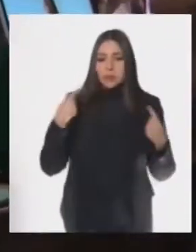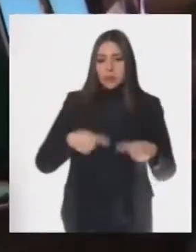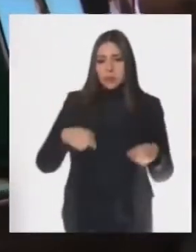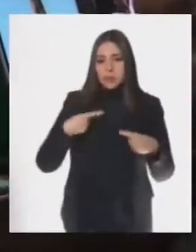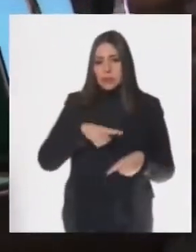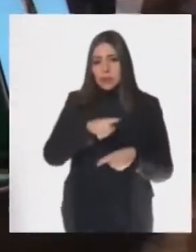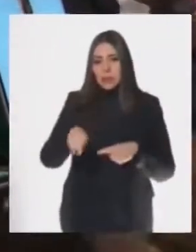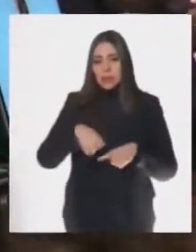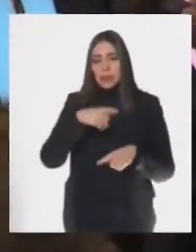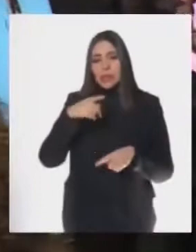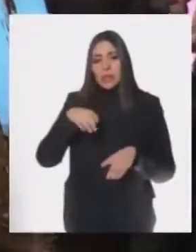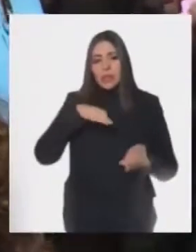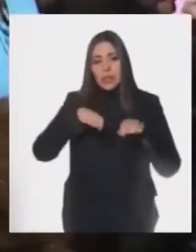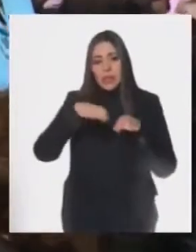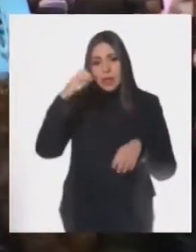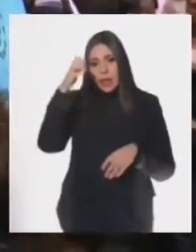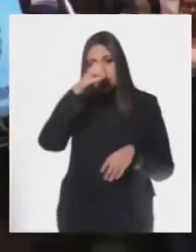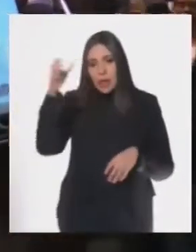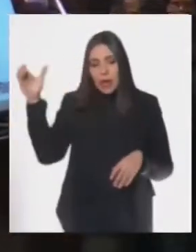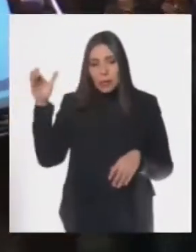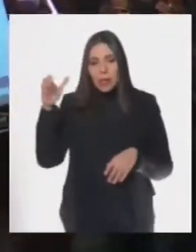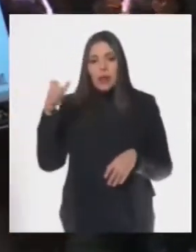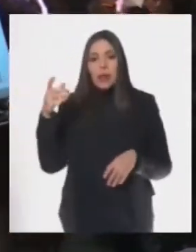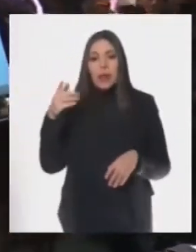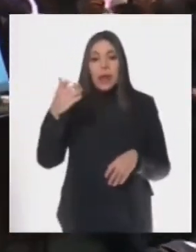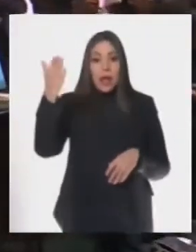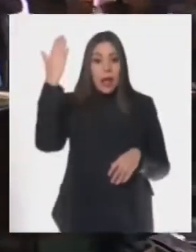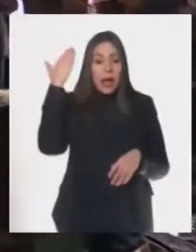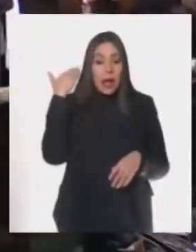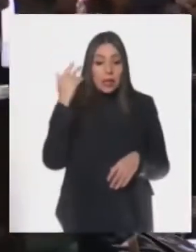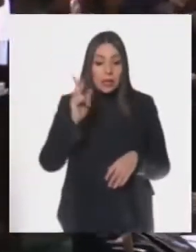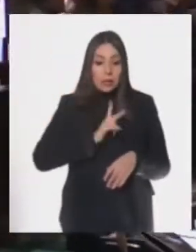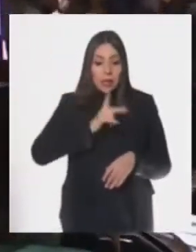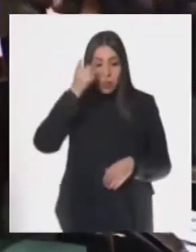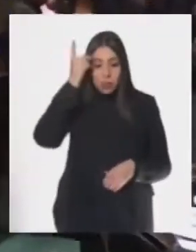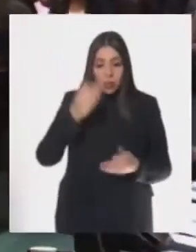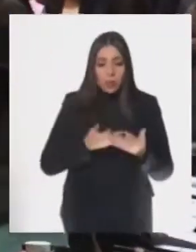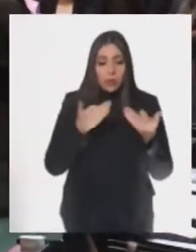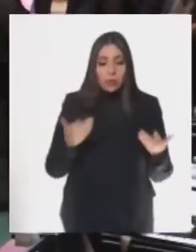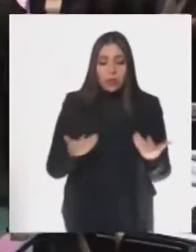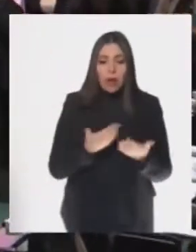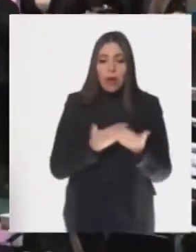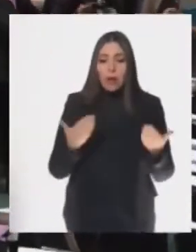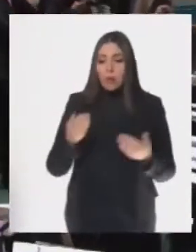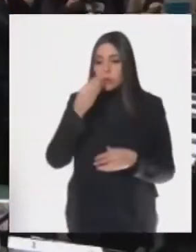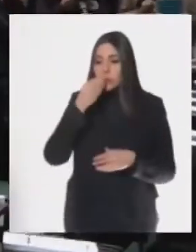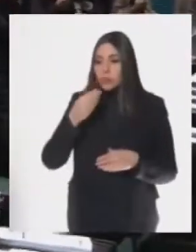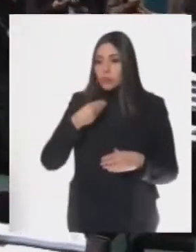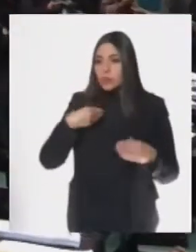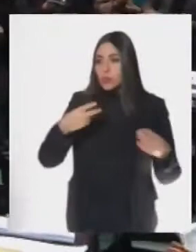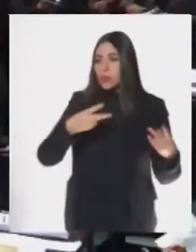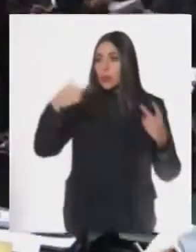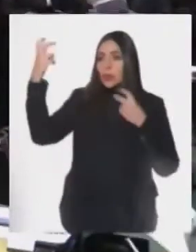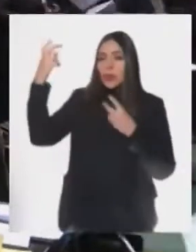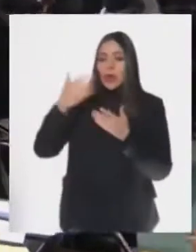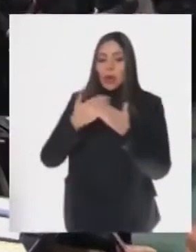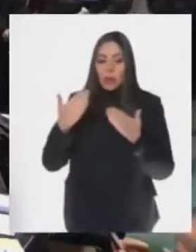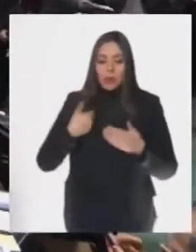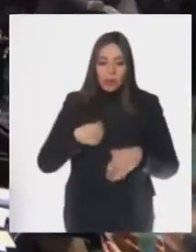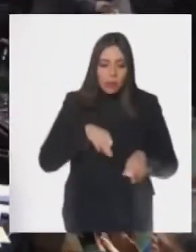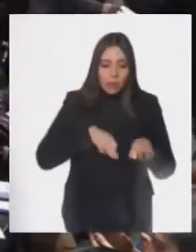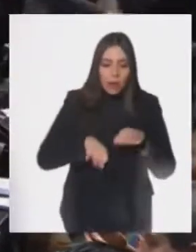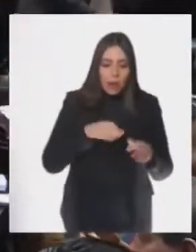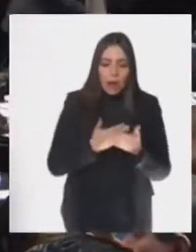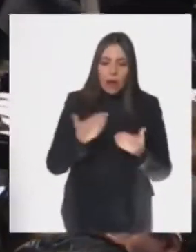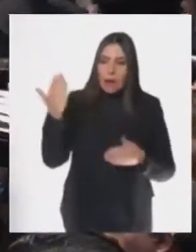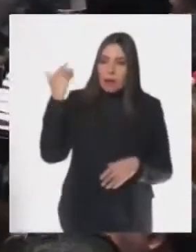ya trabajan para otros las tierras que antes eran de ellos. Por lo cual, el espíritu de esta iniciativa pues